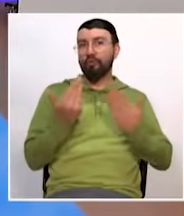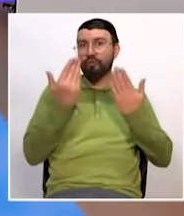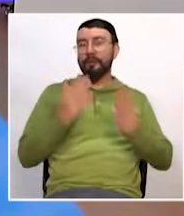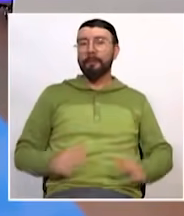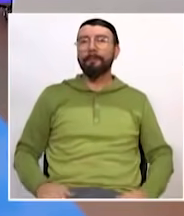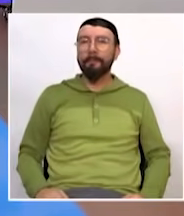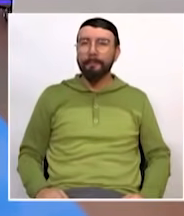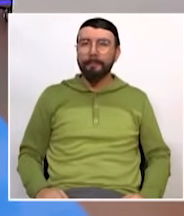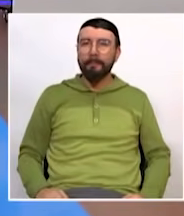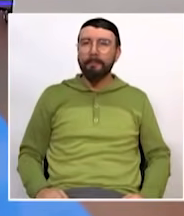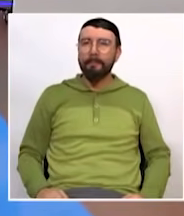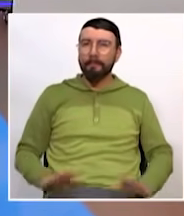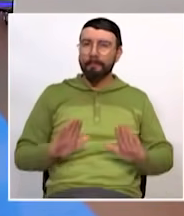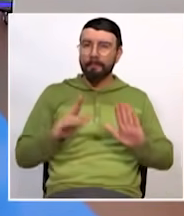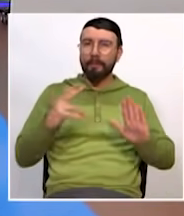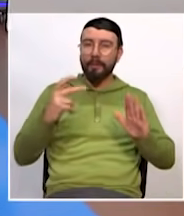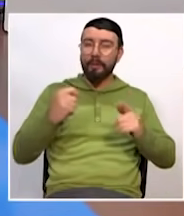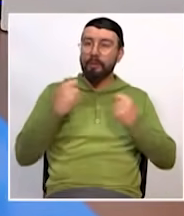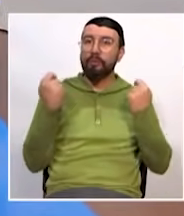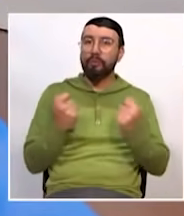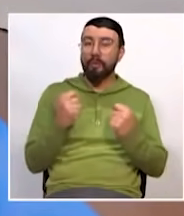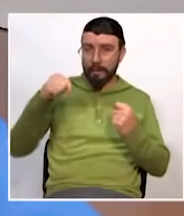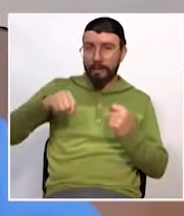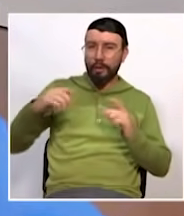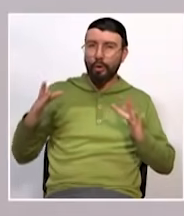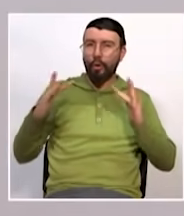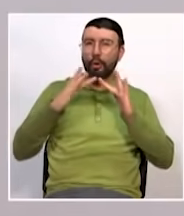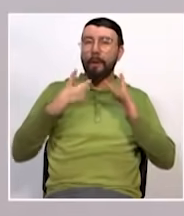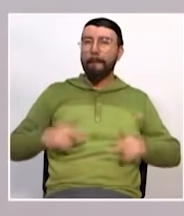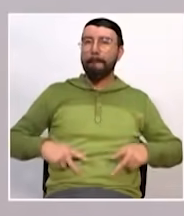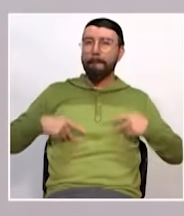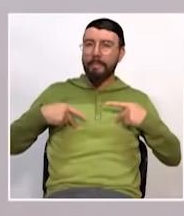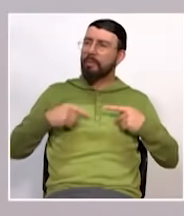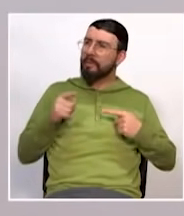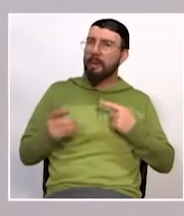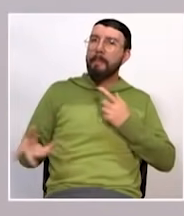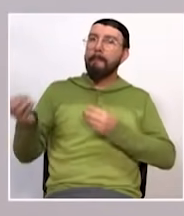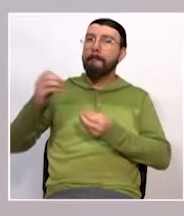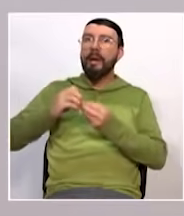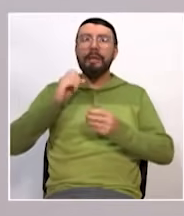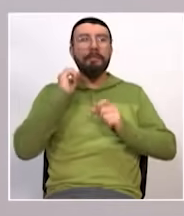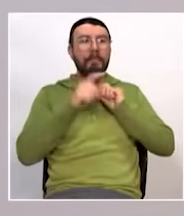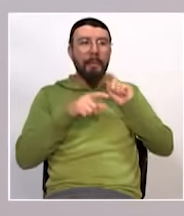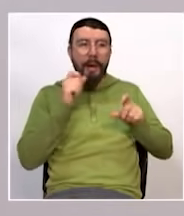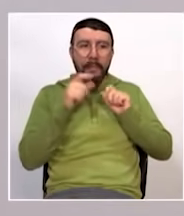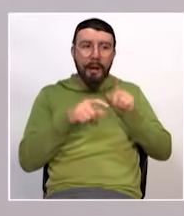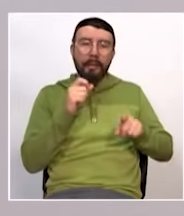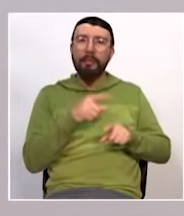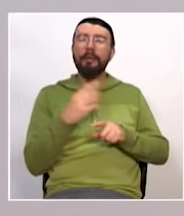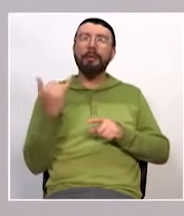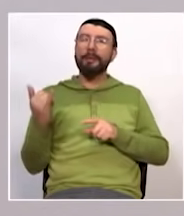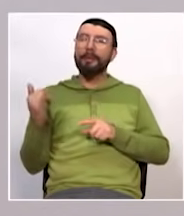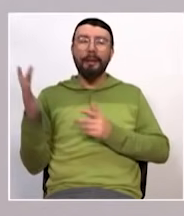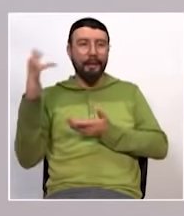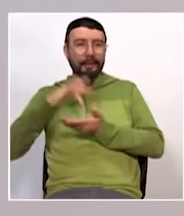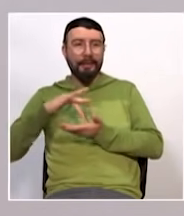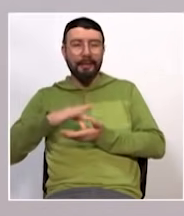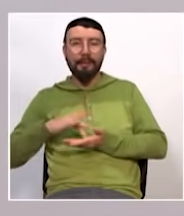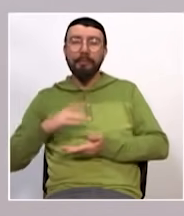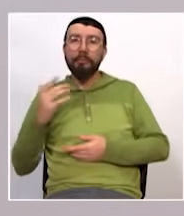hacer otro pequeño corte de comerciales aquí en conexión bital y regresamos con ustedes con más preguntas ahora sí voy a transmitir las preguntas que están llegando aquí a